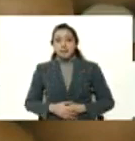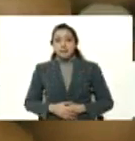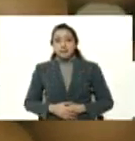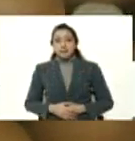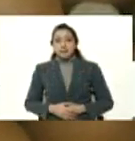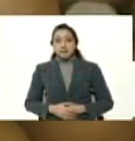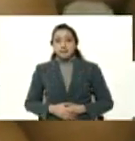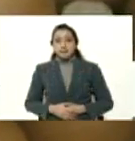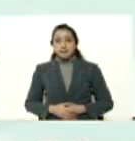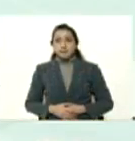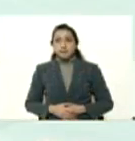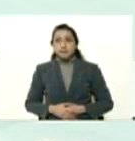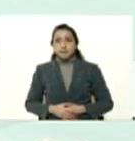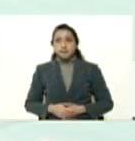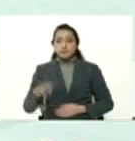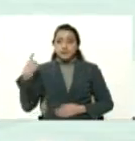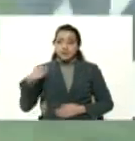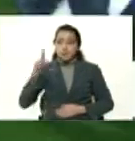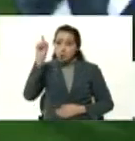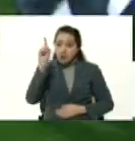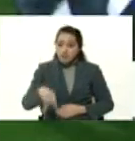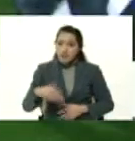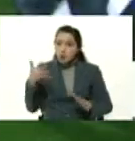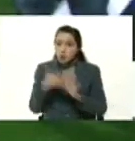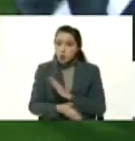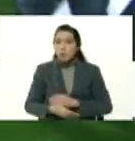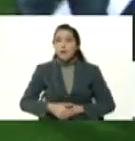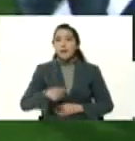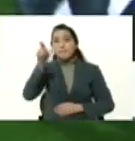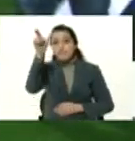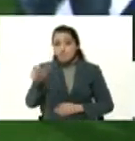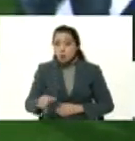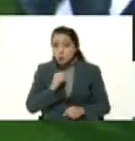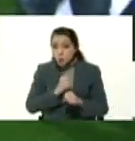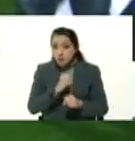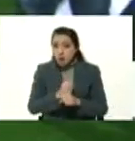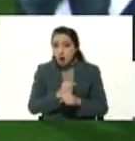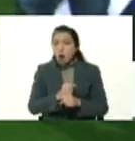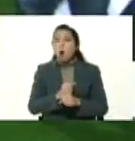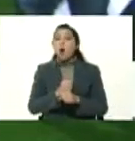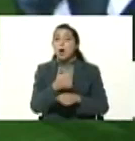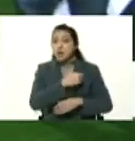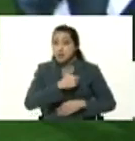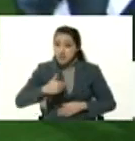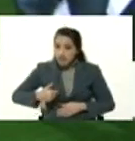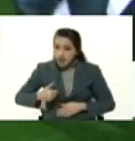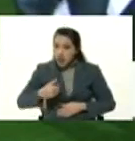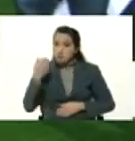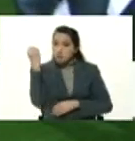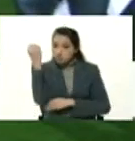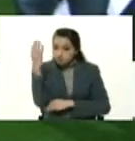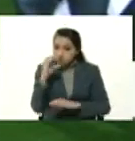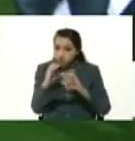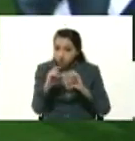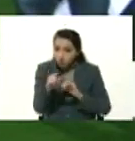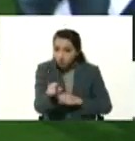Señor presidente, tenemos también uno de los productores que quiere, como usted dice, echar una conversadita con